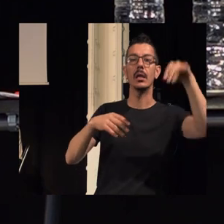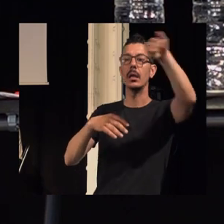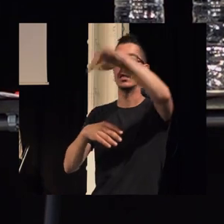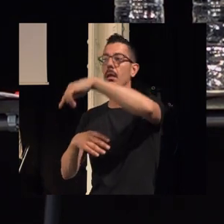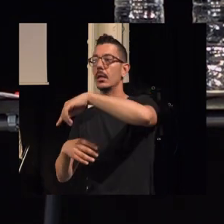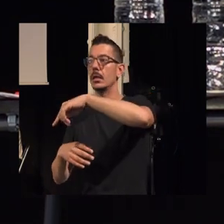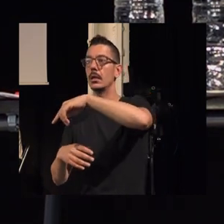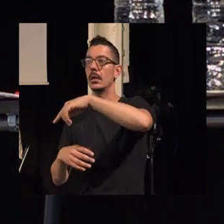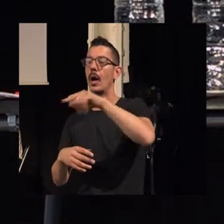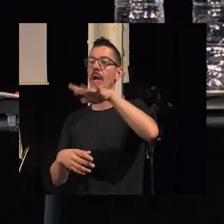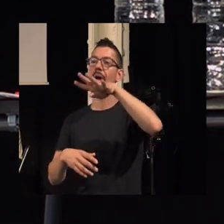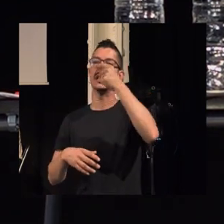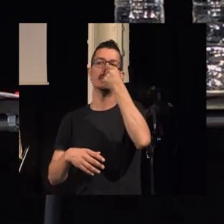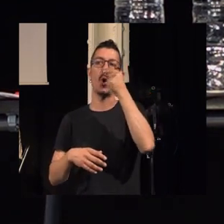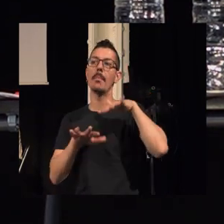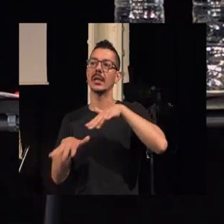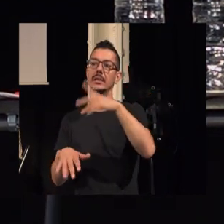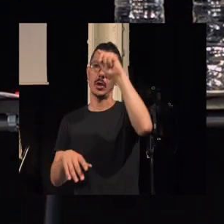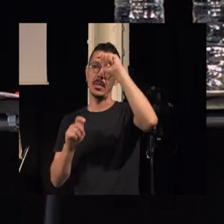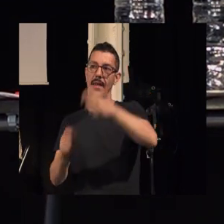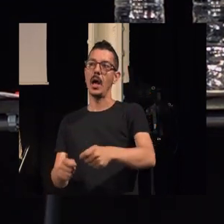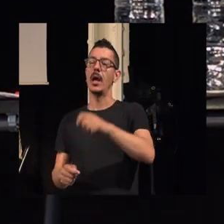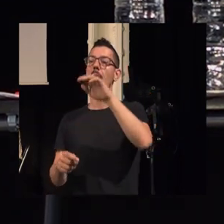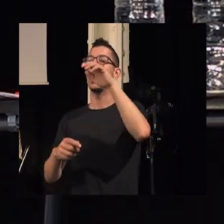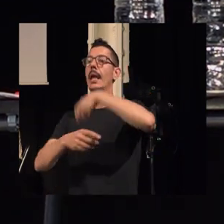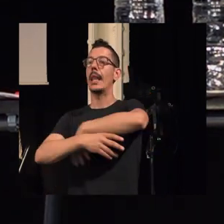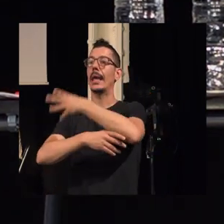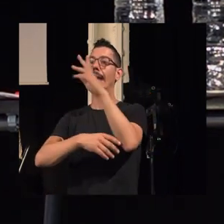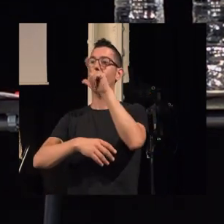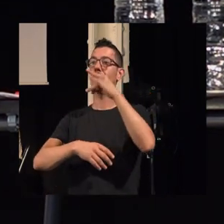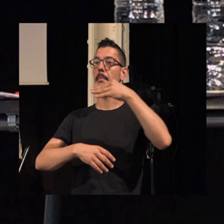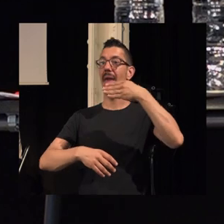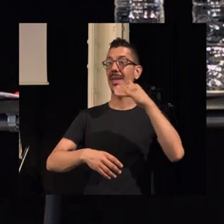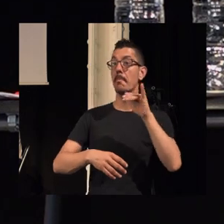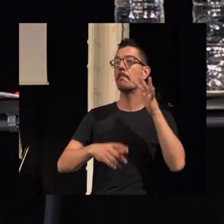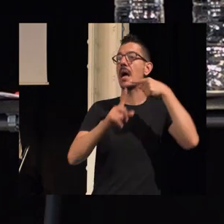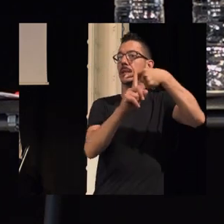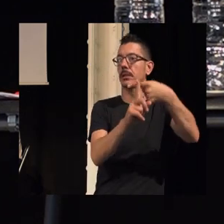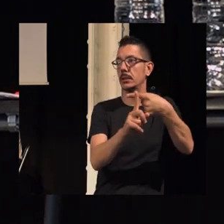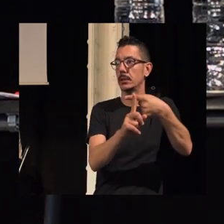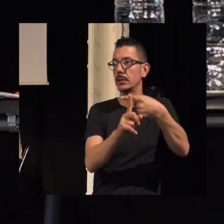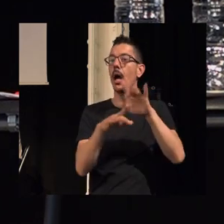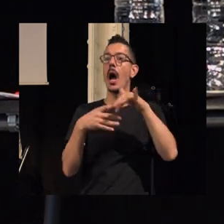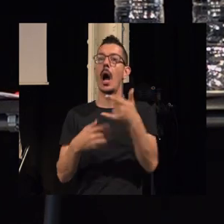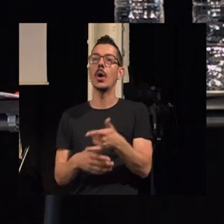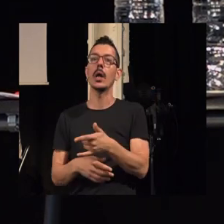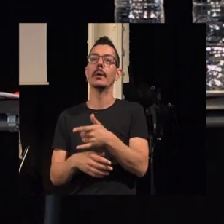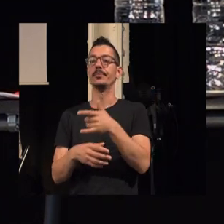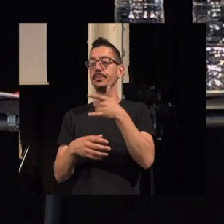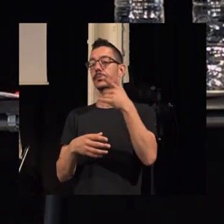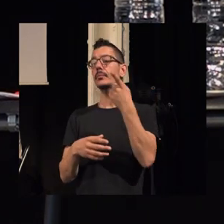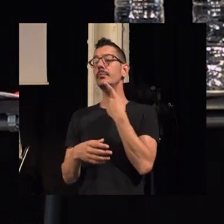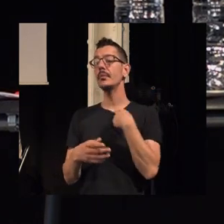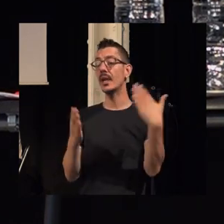LGTBI+. Y seguimos juntando acrónimos. Ahora se quiere juntar también asexual y